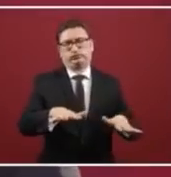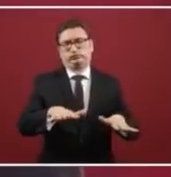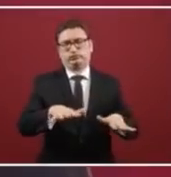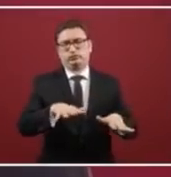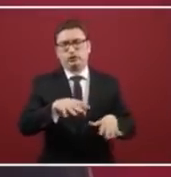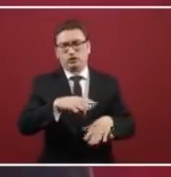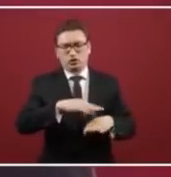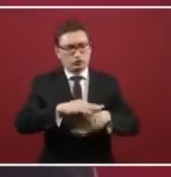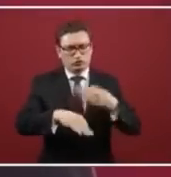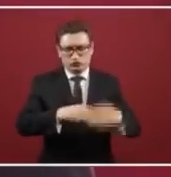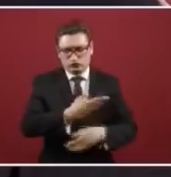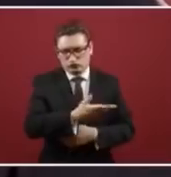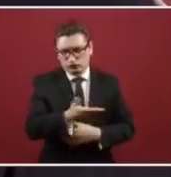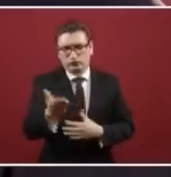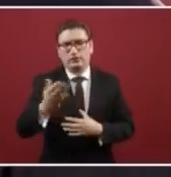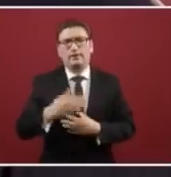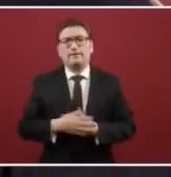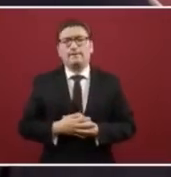a los